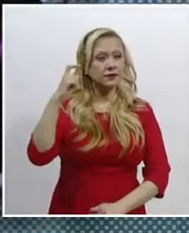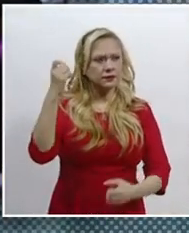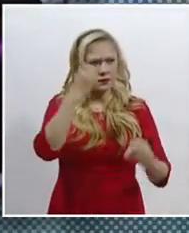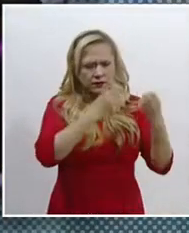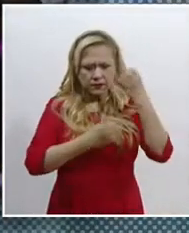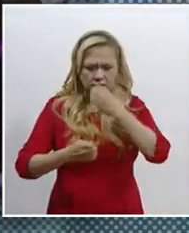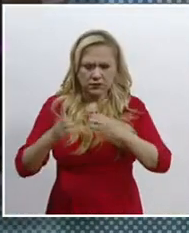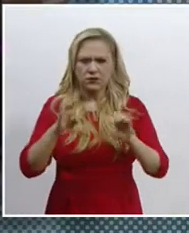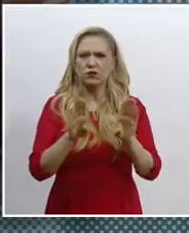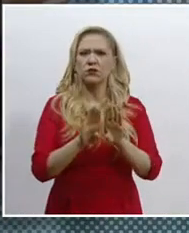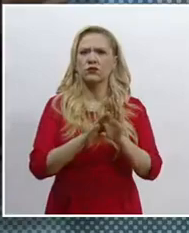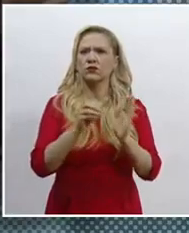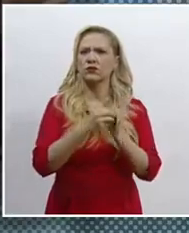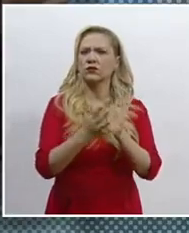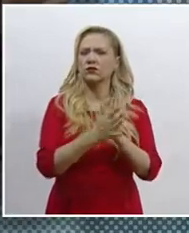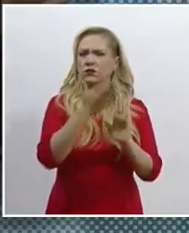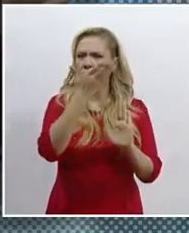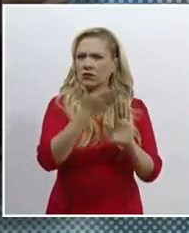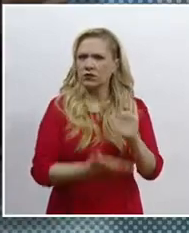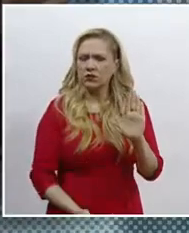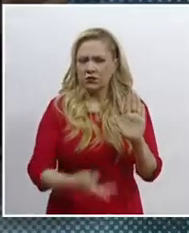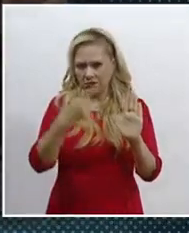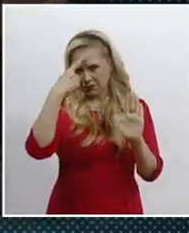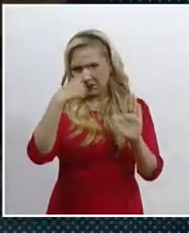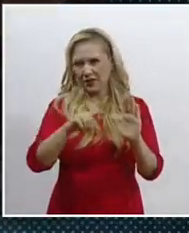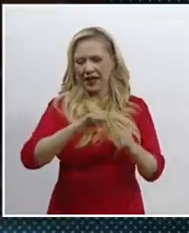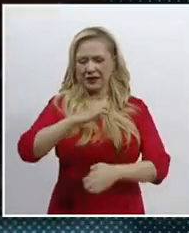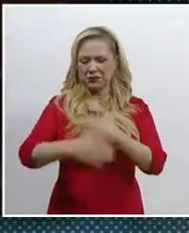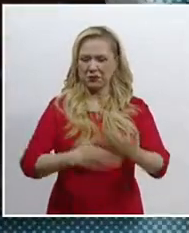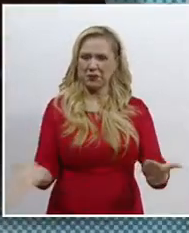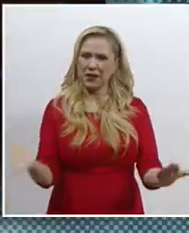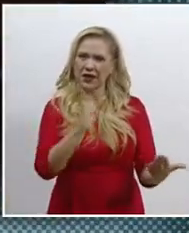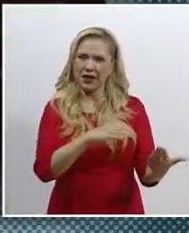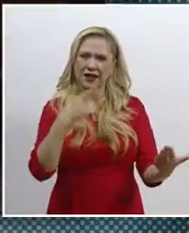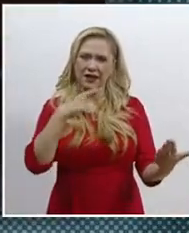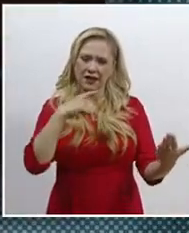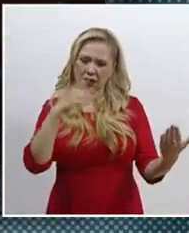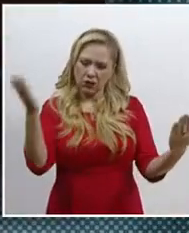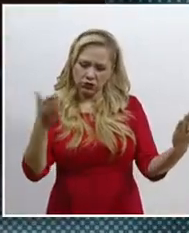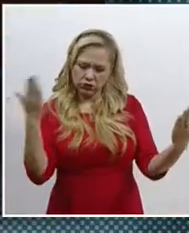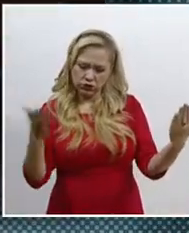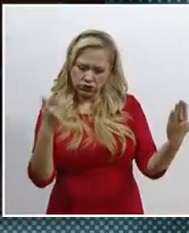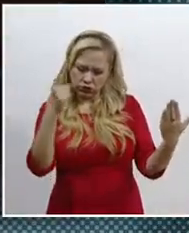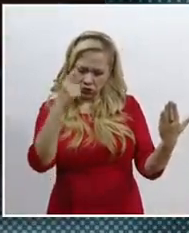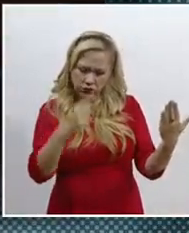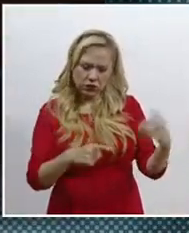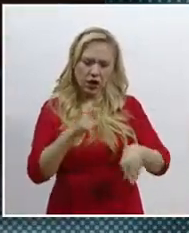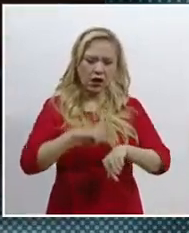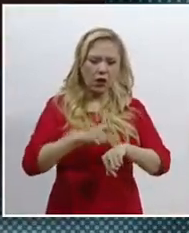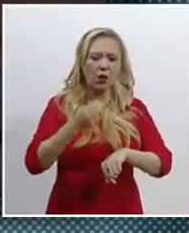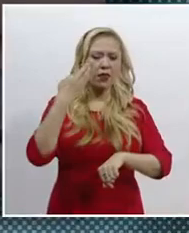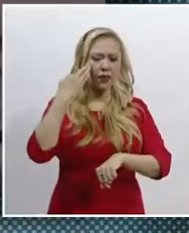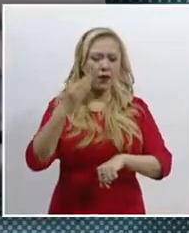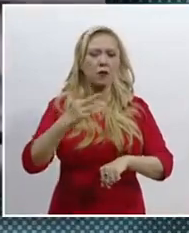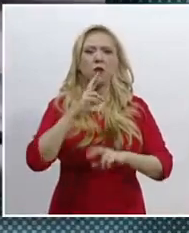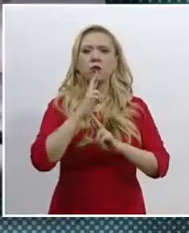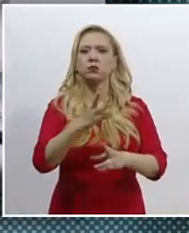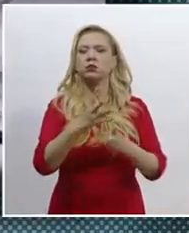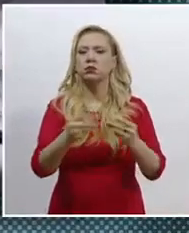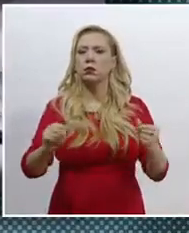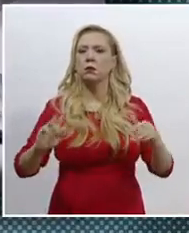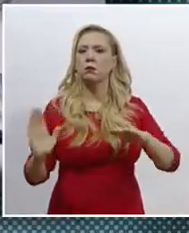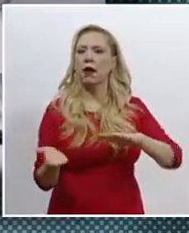sistema electrónico de registro y seguimiento de cargas de trabajo, así como la productividad y tiempos de las resoluciones pendientes,